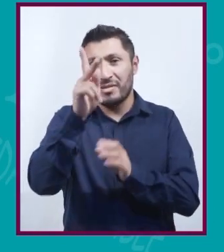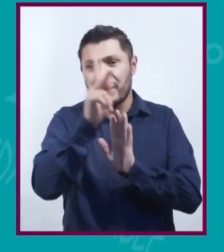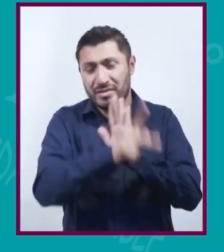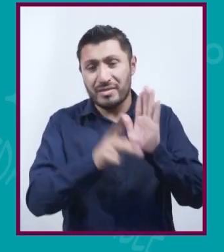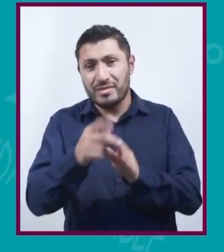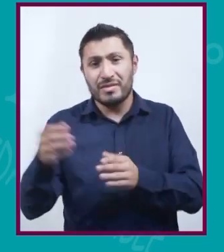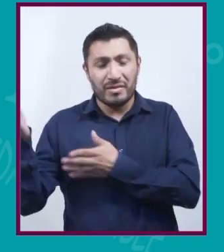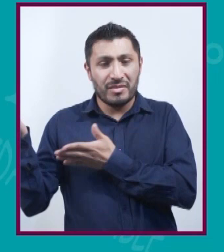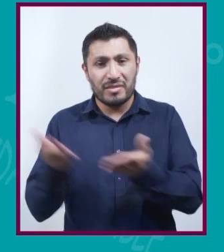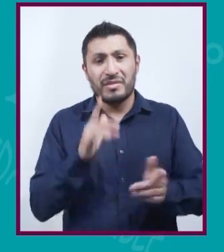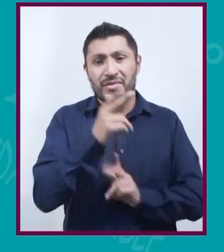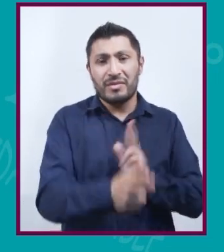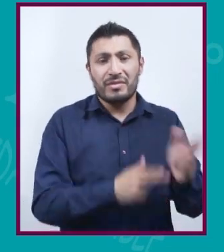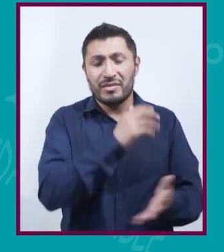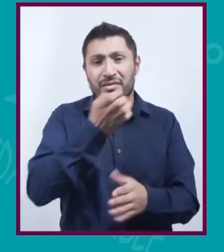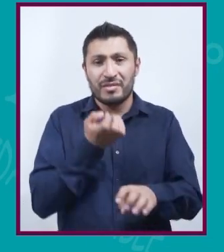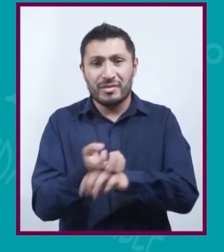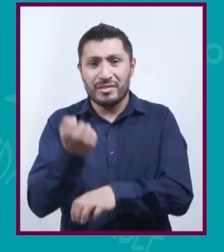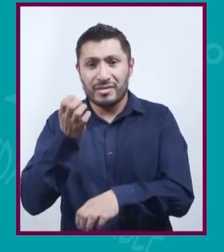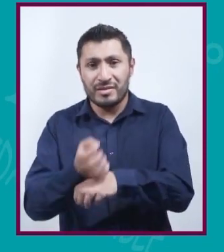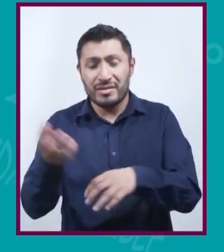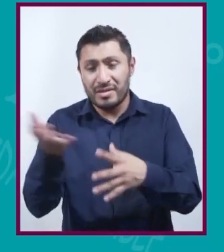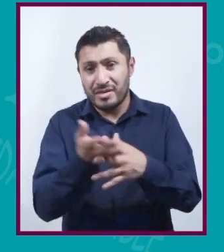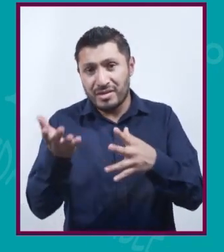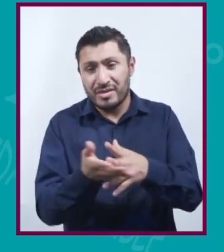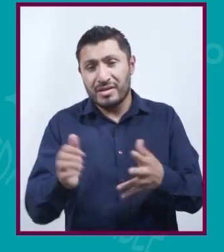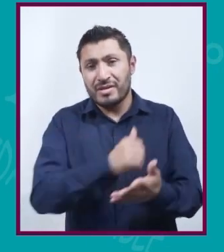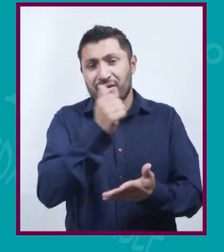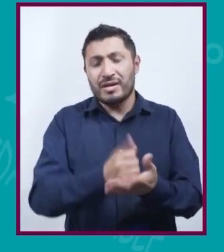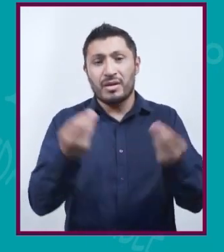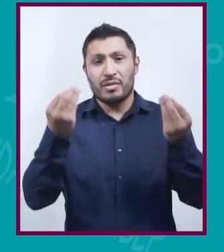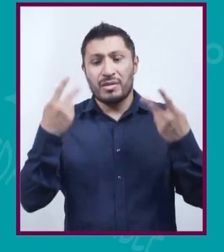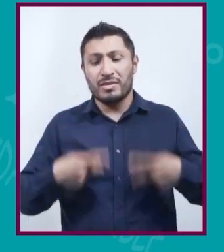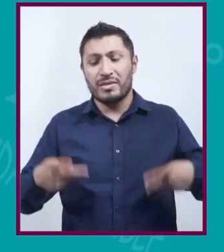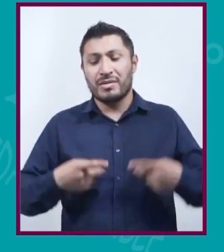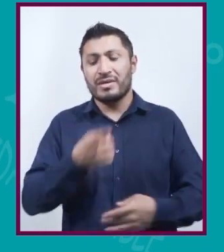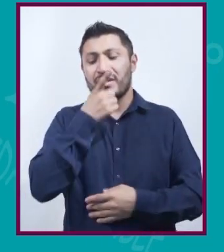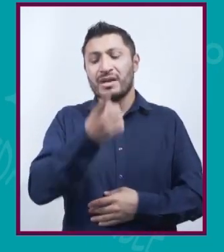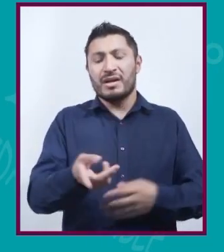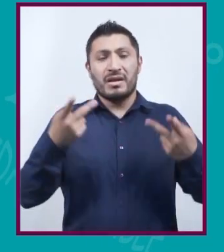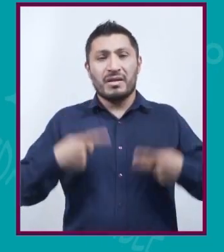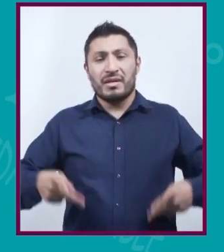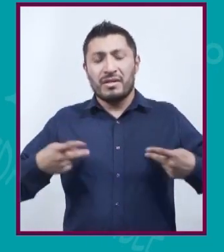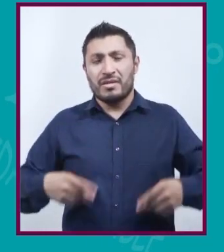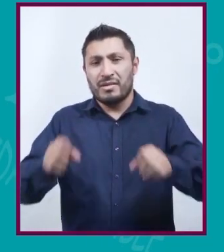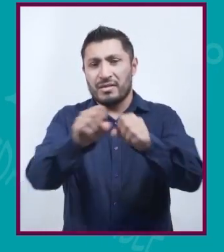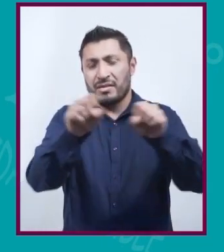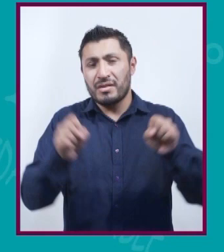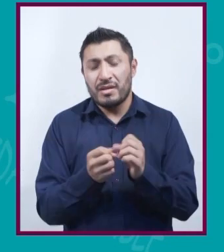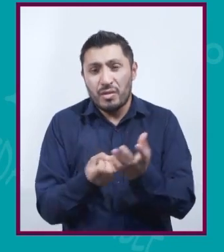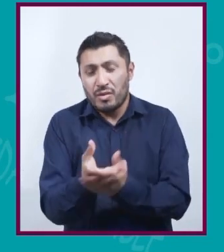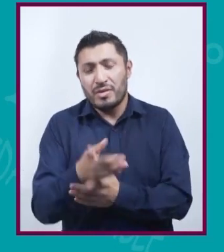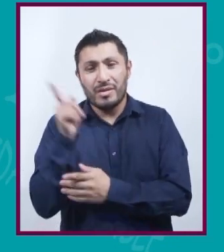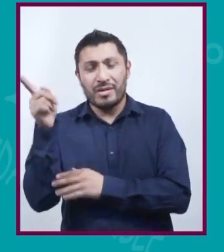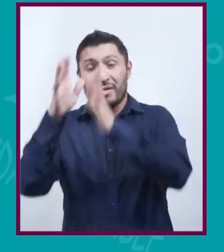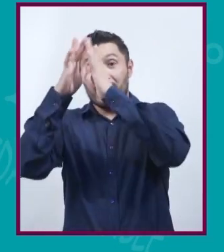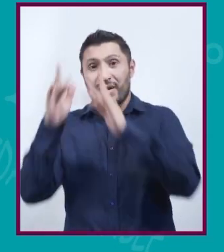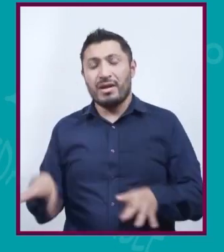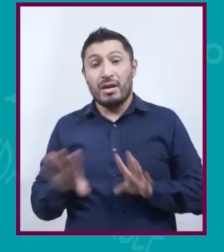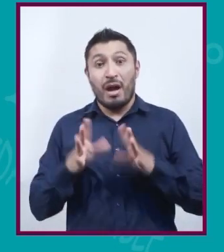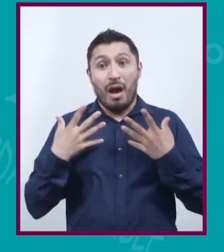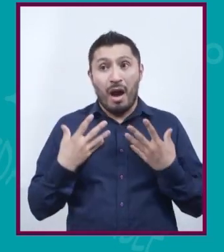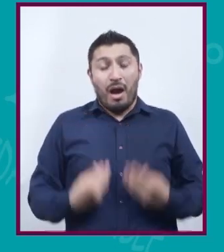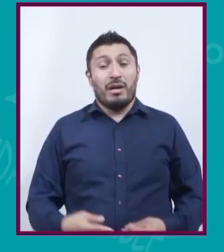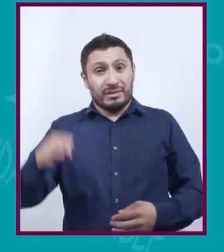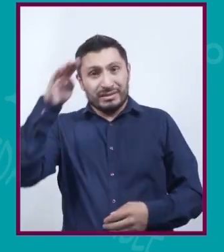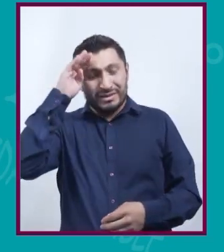por primera vez su película Llegada del tren a la estación de la Ciotat. Muchos autores dicen que la gente salió de la